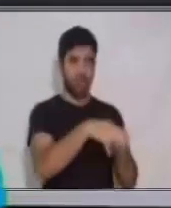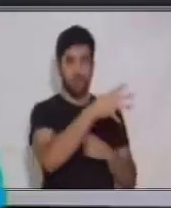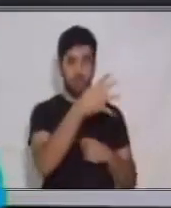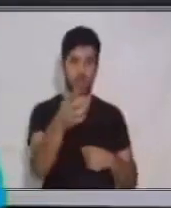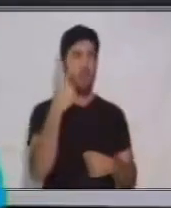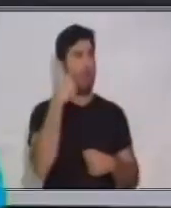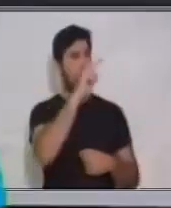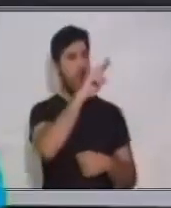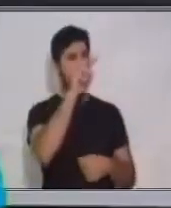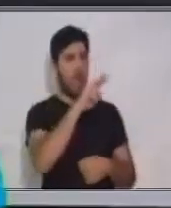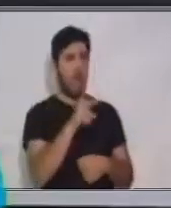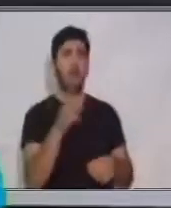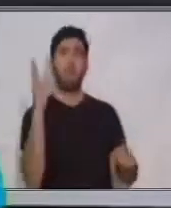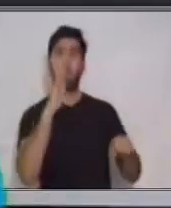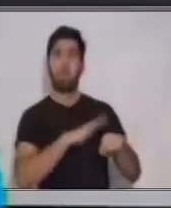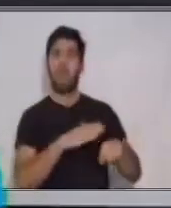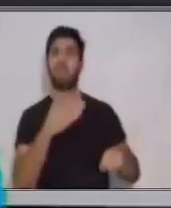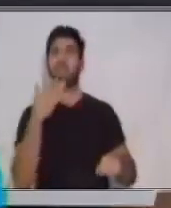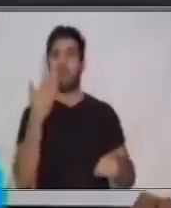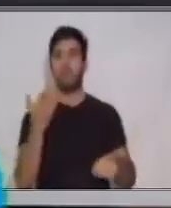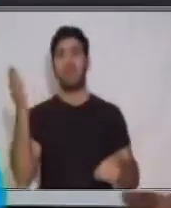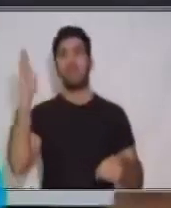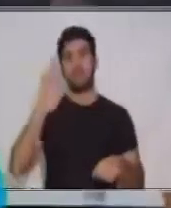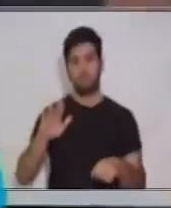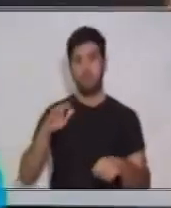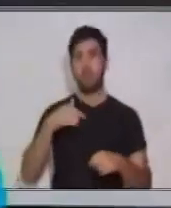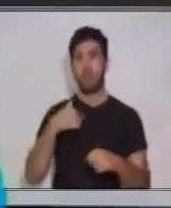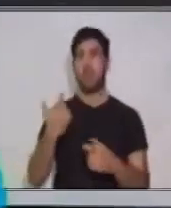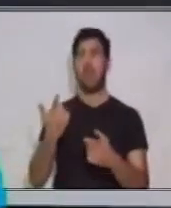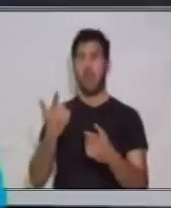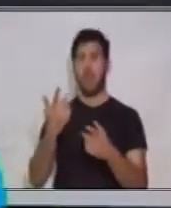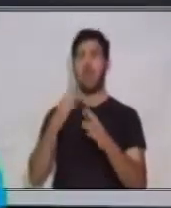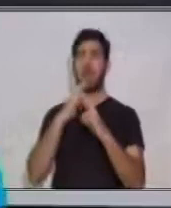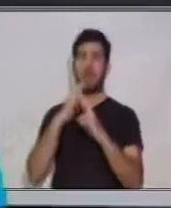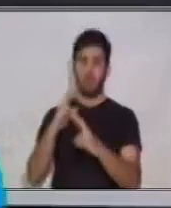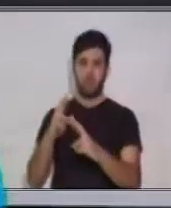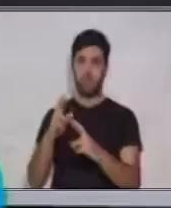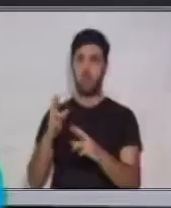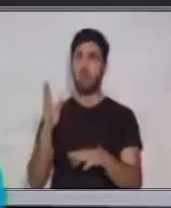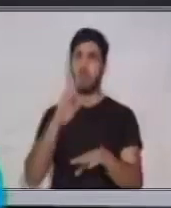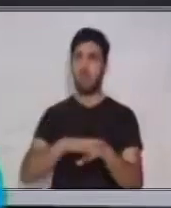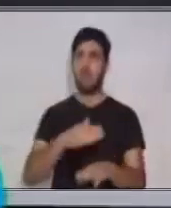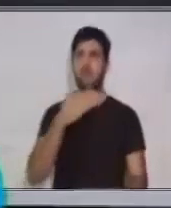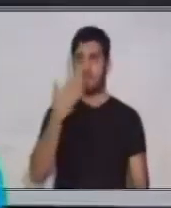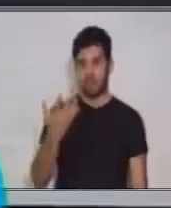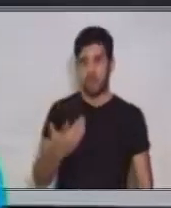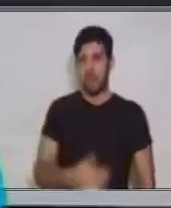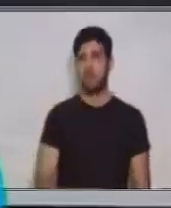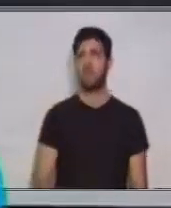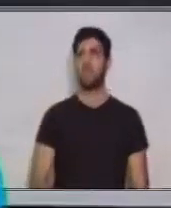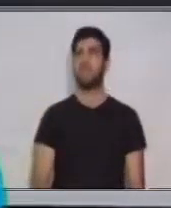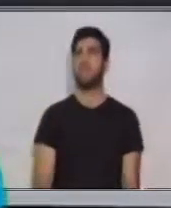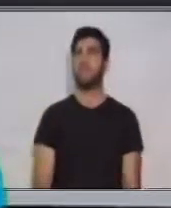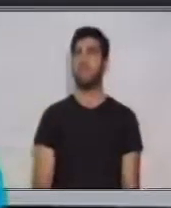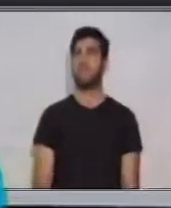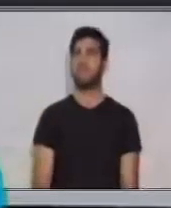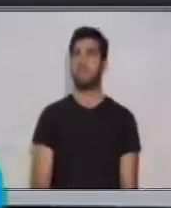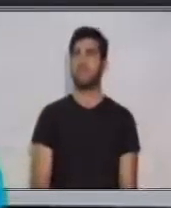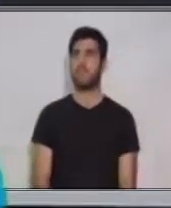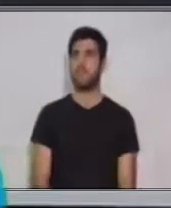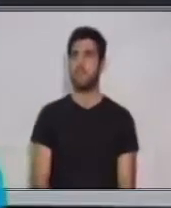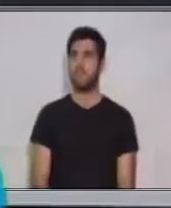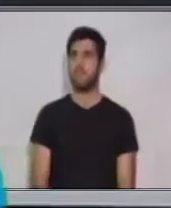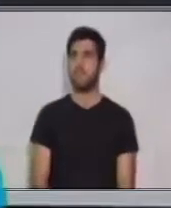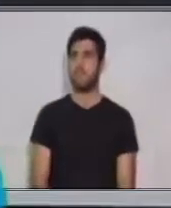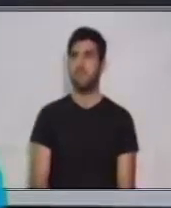para mí es más fácil dar respuesta hacia algunas preguntas que cuando la terminemos las vamos a hacer. Bien, ya tienes la 6, la 7,